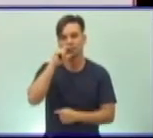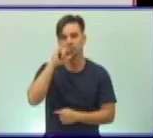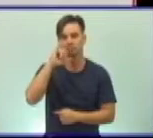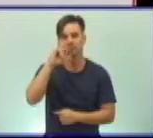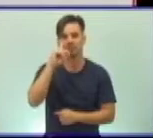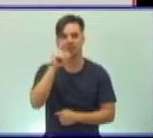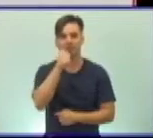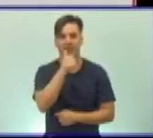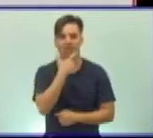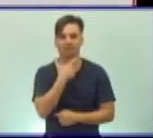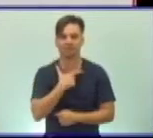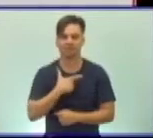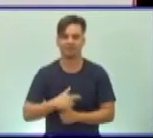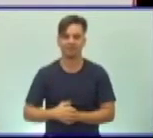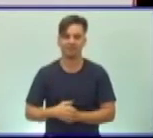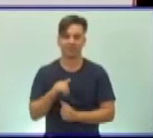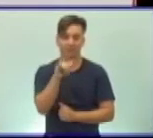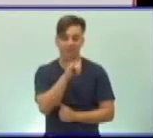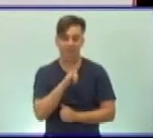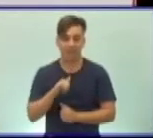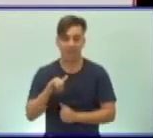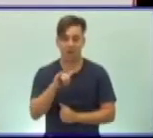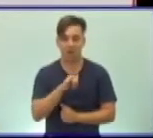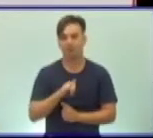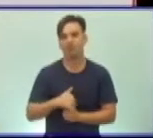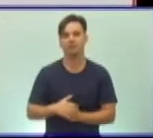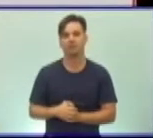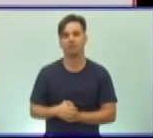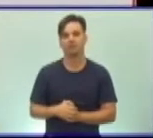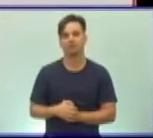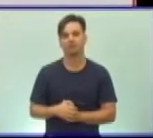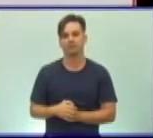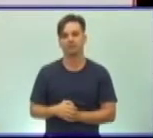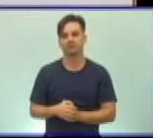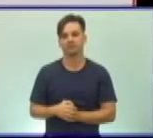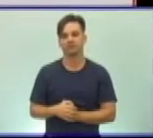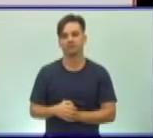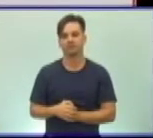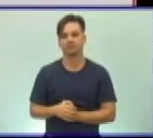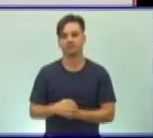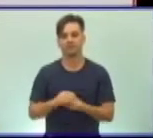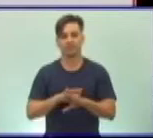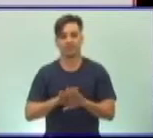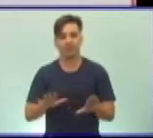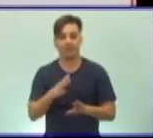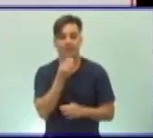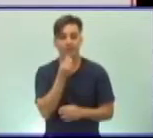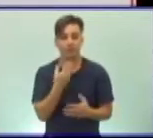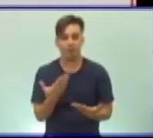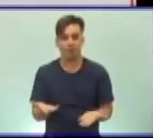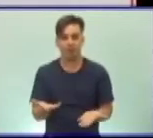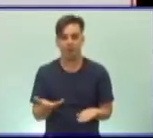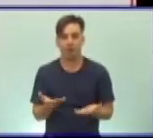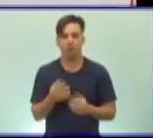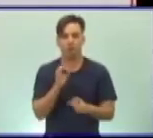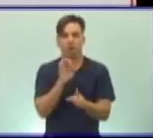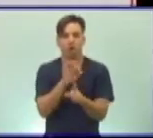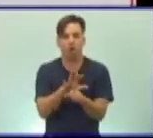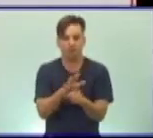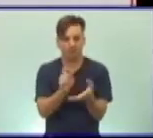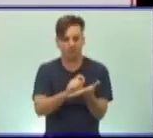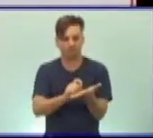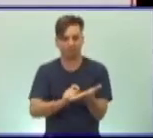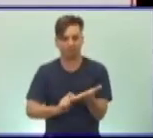ángulos que son iguales en estos triángulos. Por tanto, ya podemos comenzar a